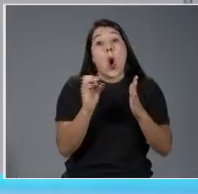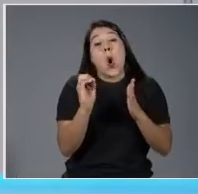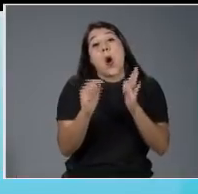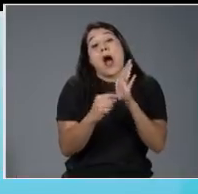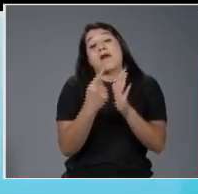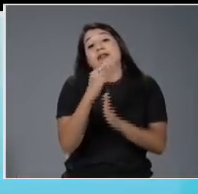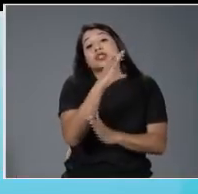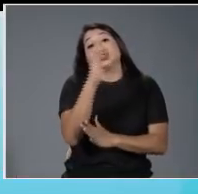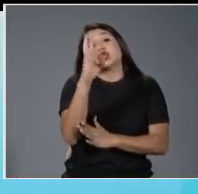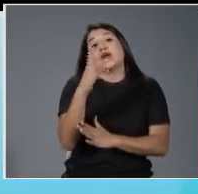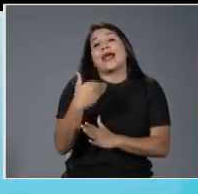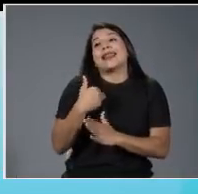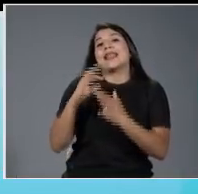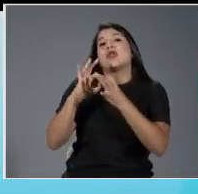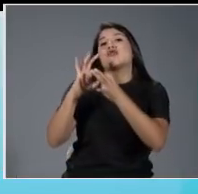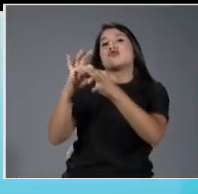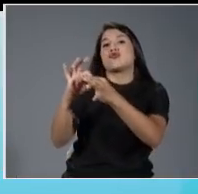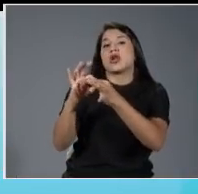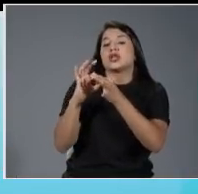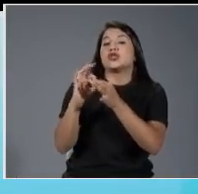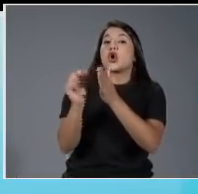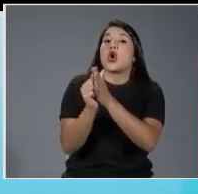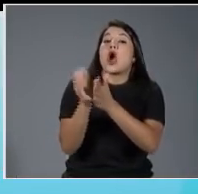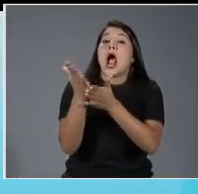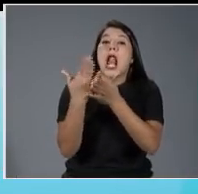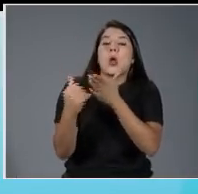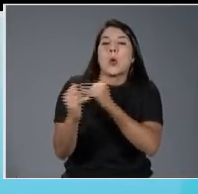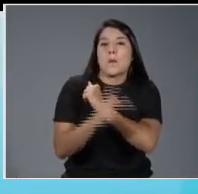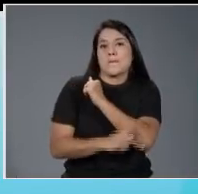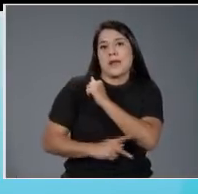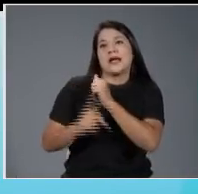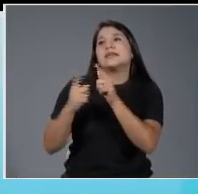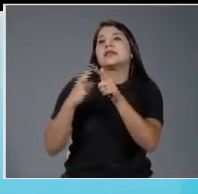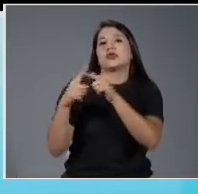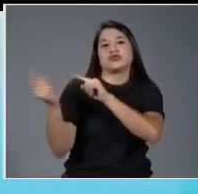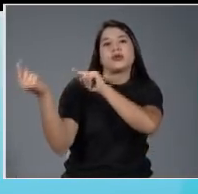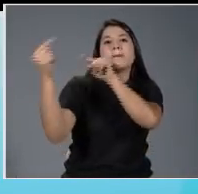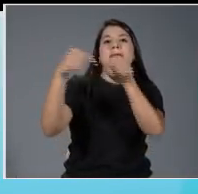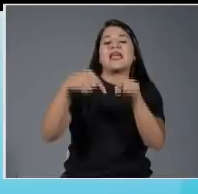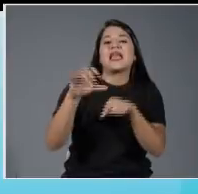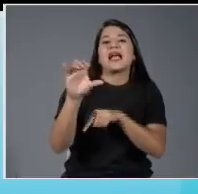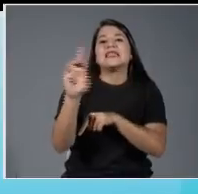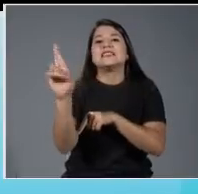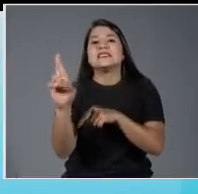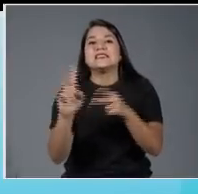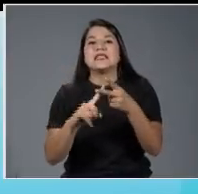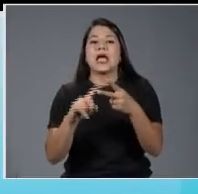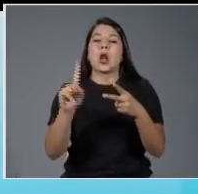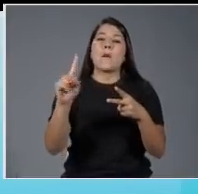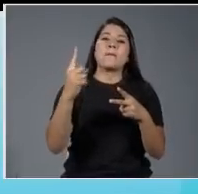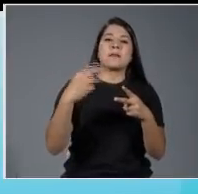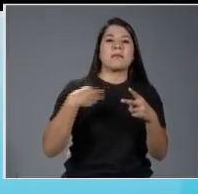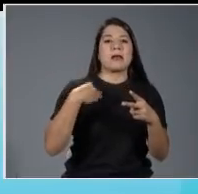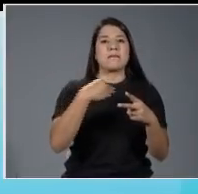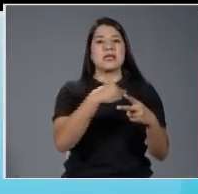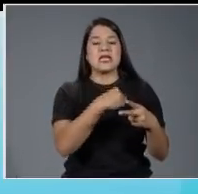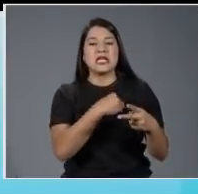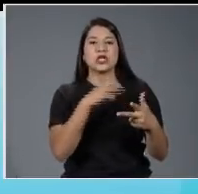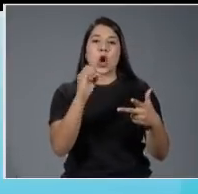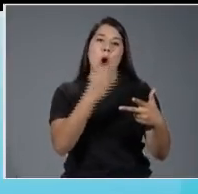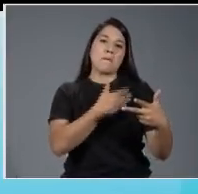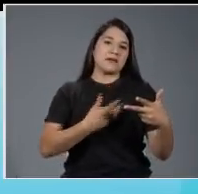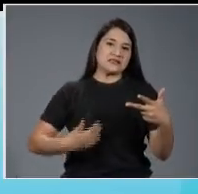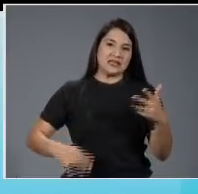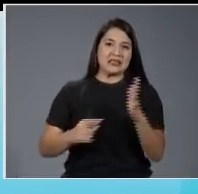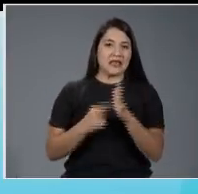bueno, se dejan llegar entonces los cancilleres o los jefes de Estado, primeros ministros. Pero en todo caso es una fecha